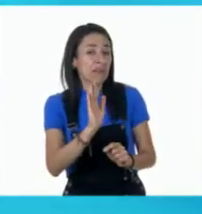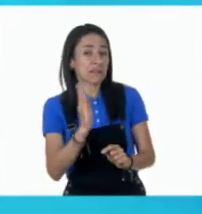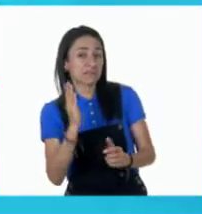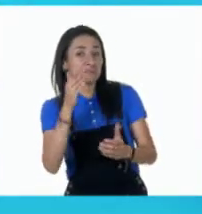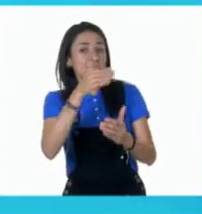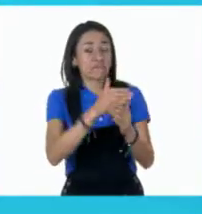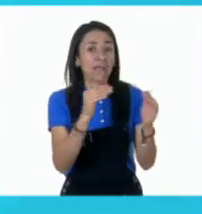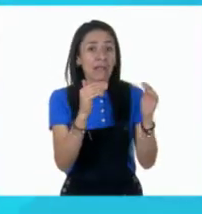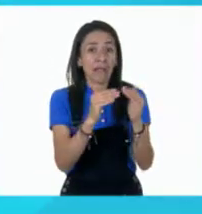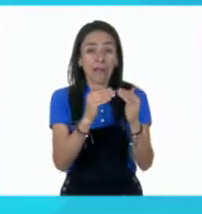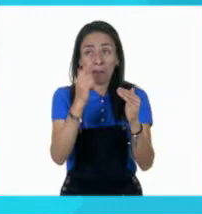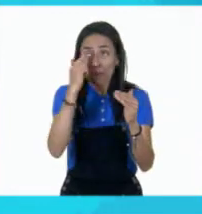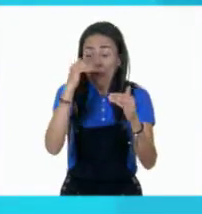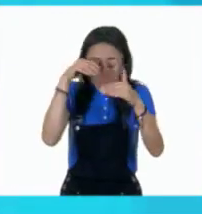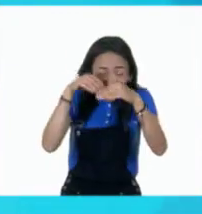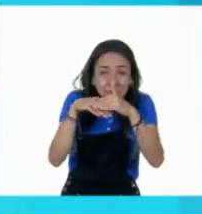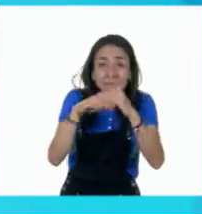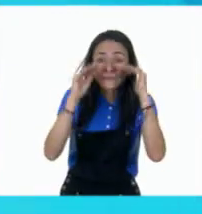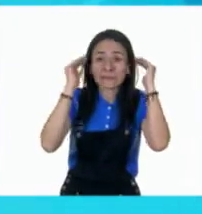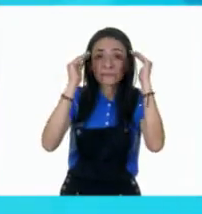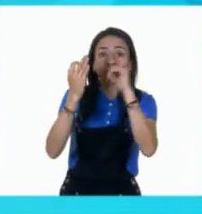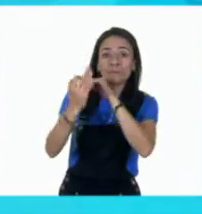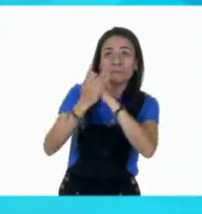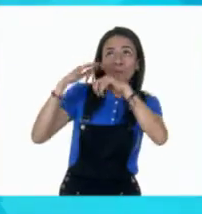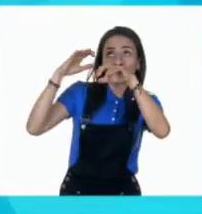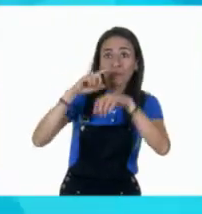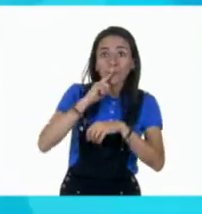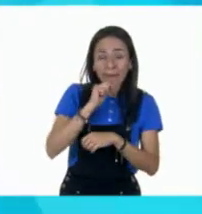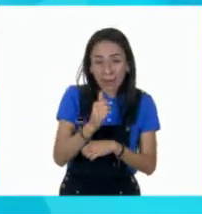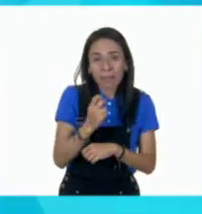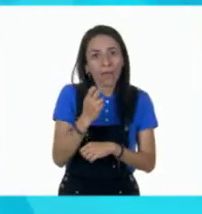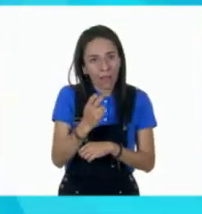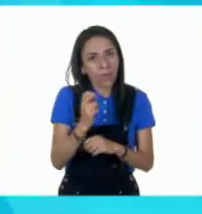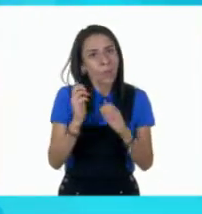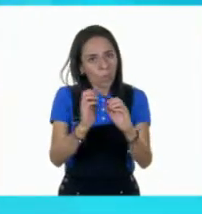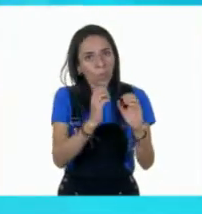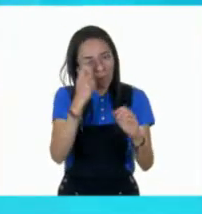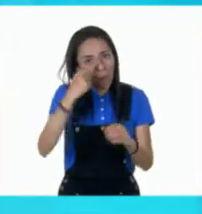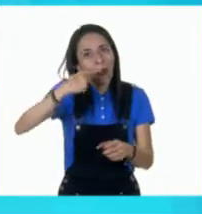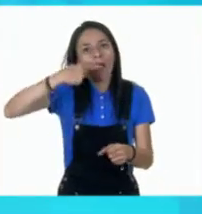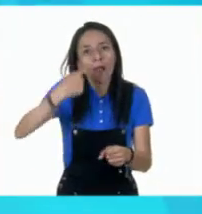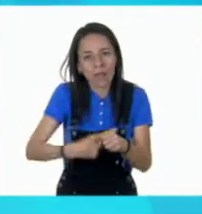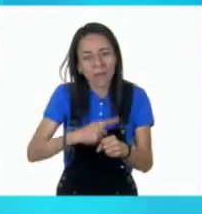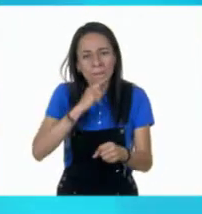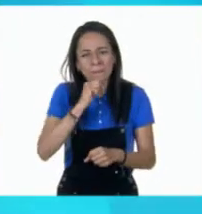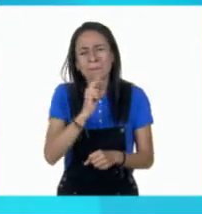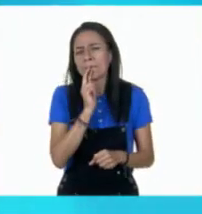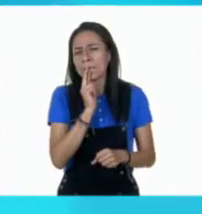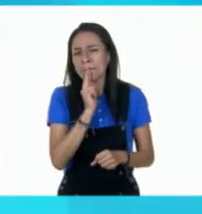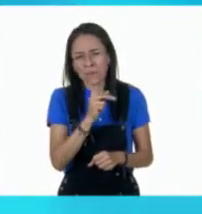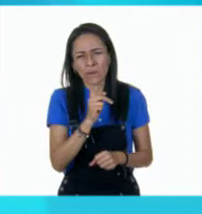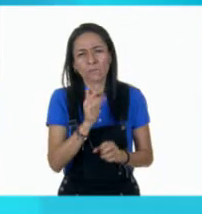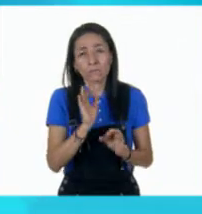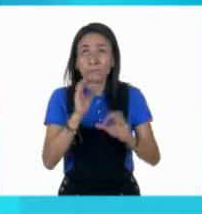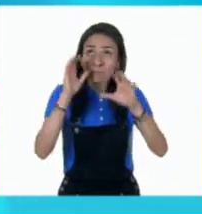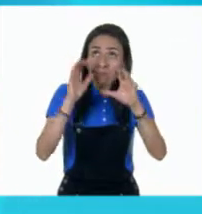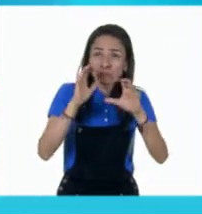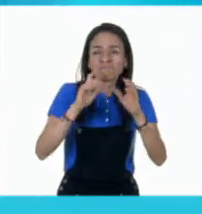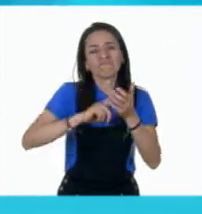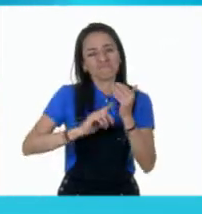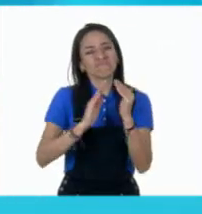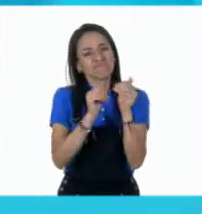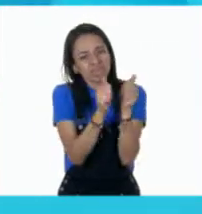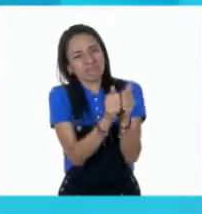de la lluvia. Es importante cuidarnos para no enfermar. Lo mejor es quedarnos en casa mientras llueve. También